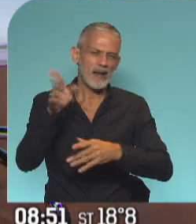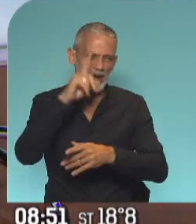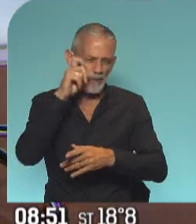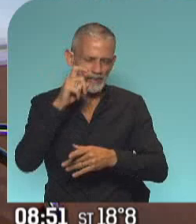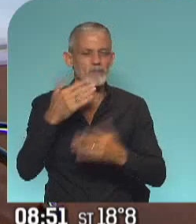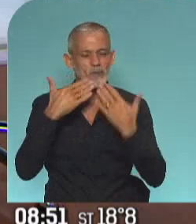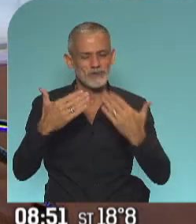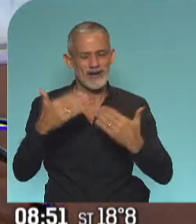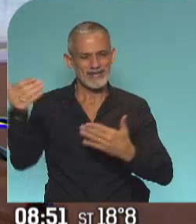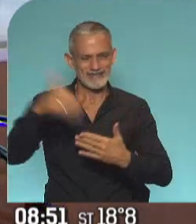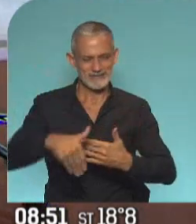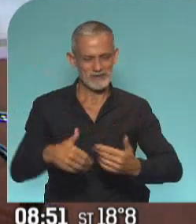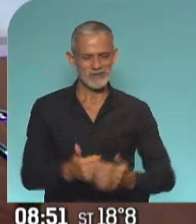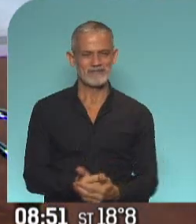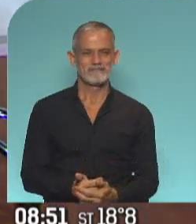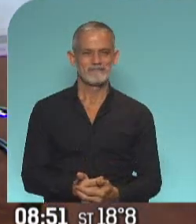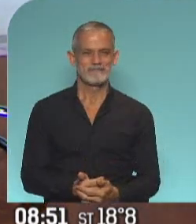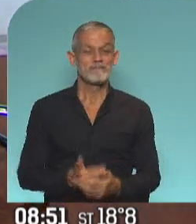gracias por venir por favor muchas el tiempo ahora